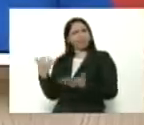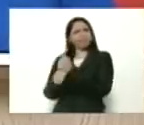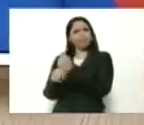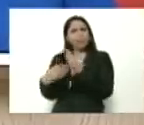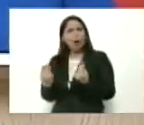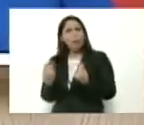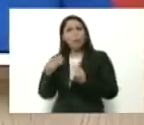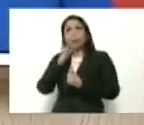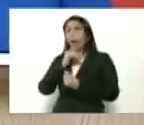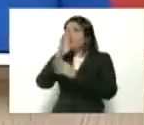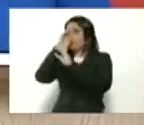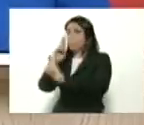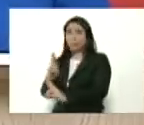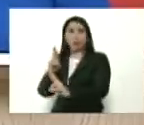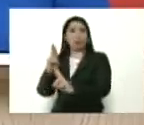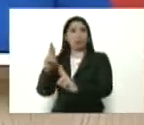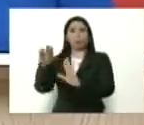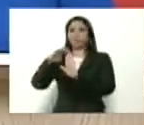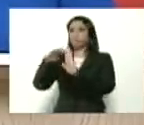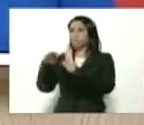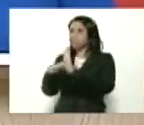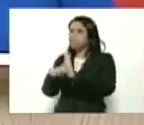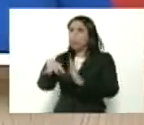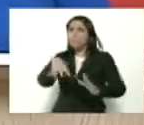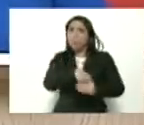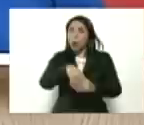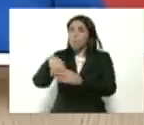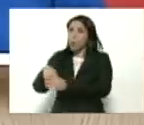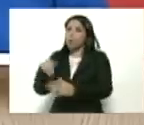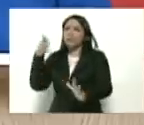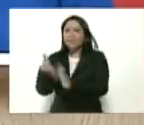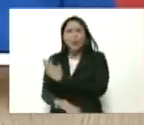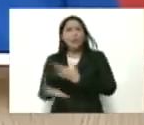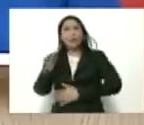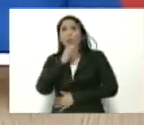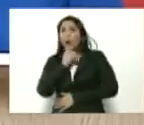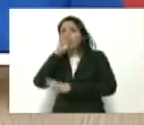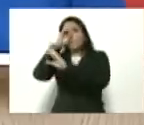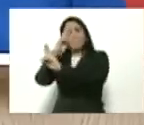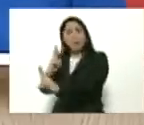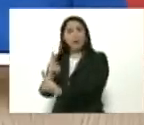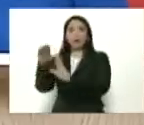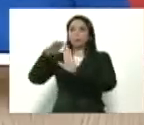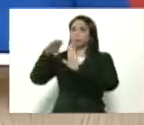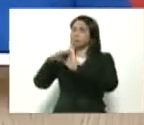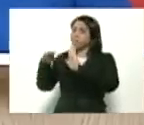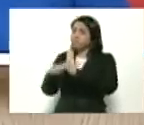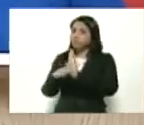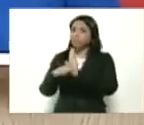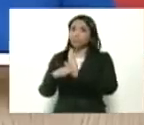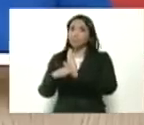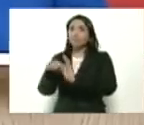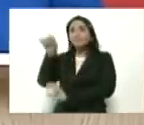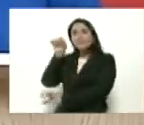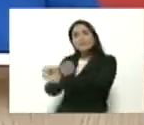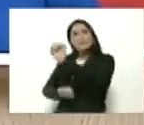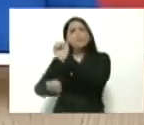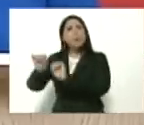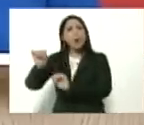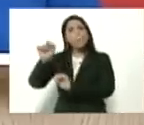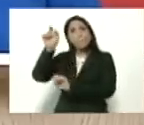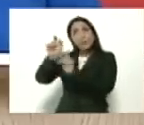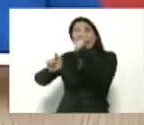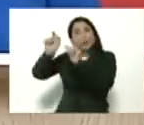el cumplimiento y respeto de la cuarentena, sobre el cumplimiento y respeto de las medidas de prevención